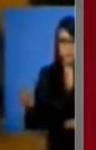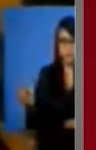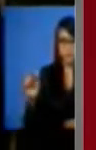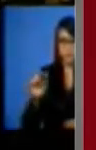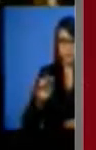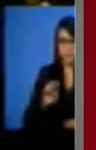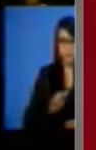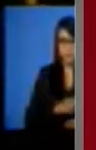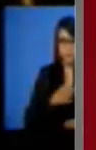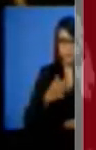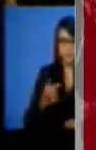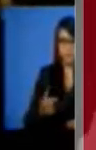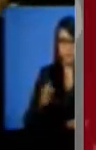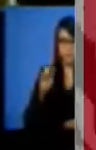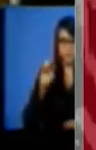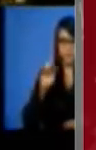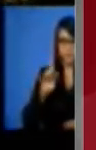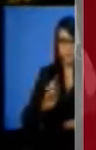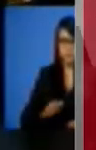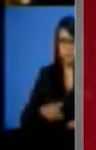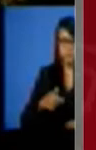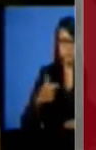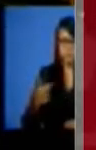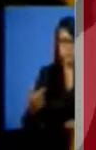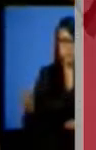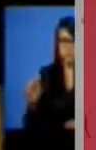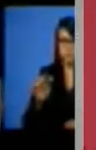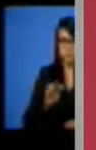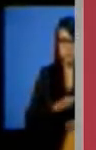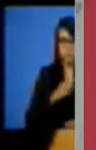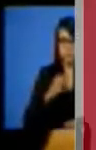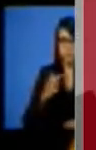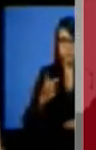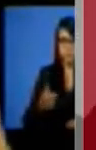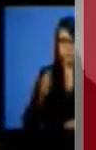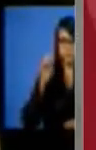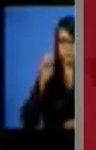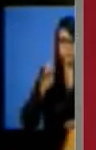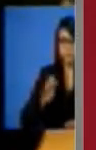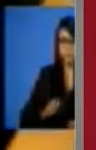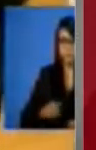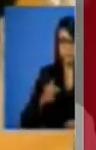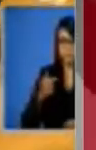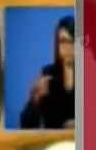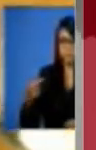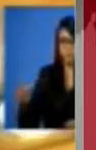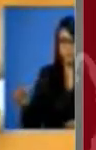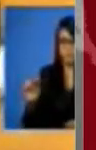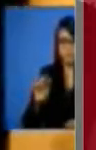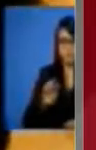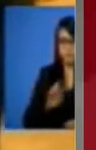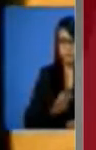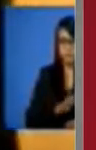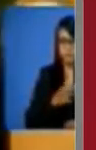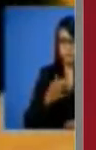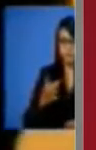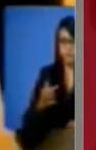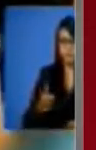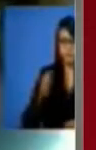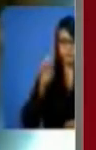crisis fiscal en el salvador no la crisis fiscal que está viviendo el salvador es de gran envergadura